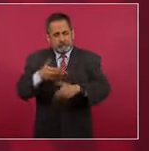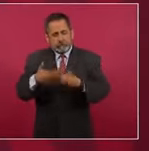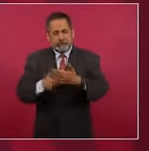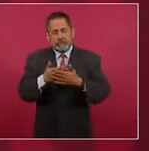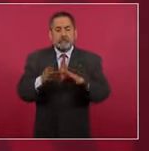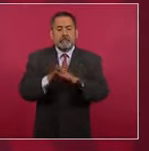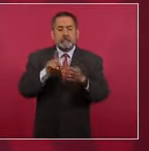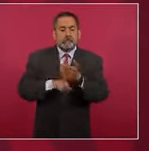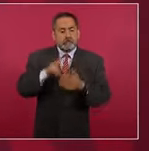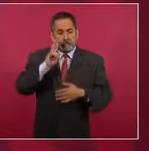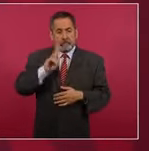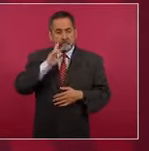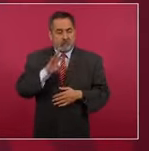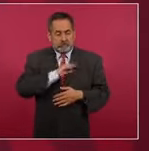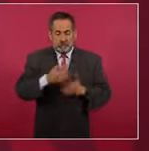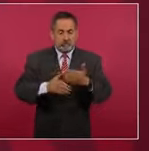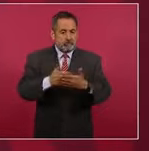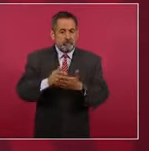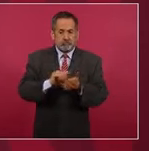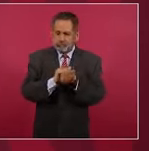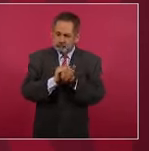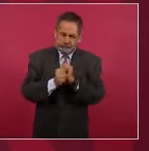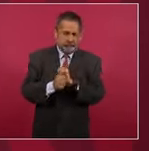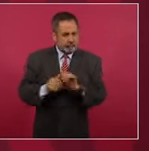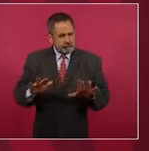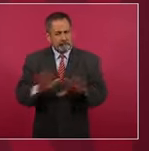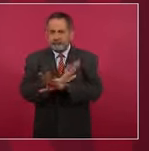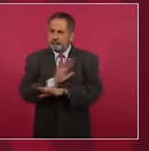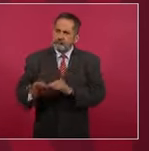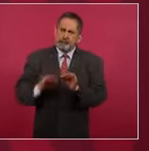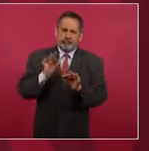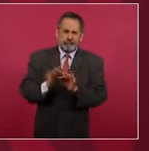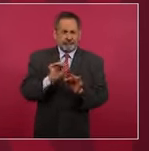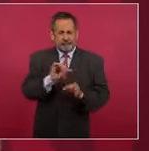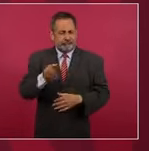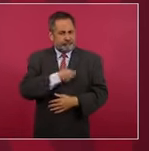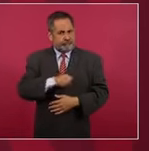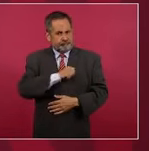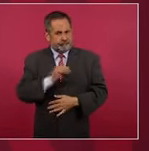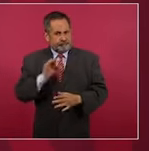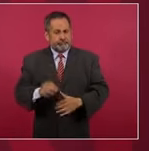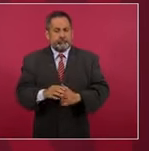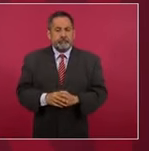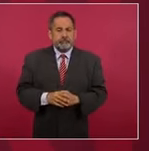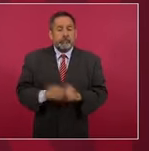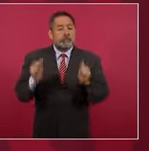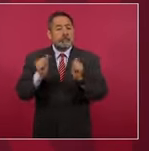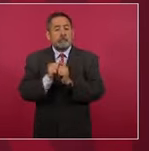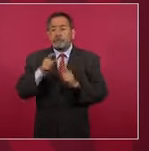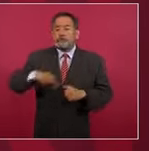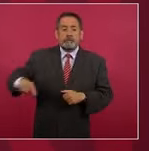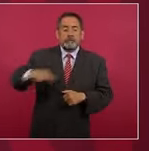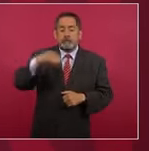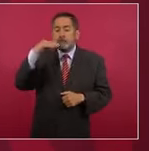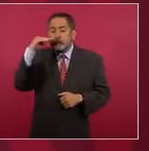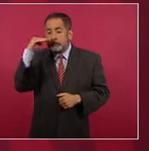podamos lograr levantar el sistema de salud pública gratuito,